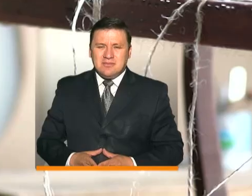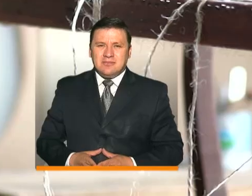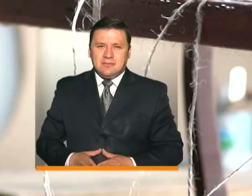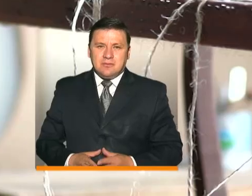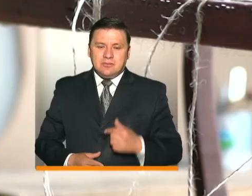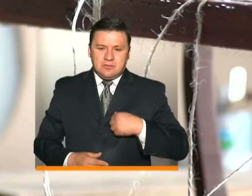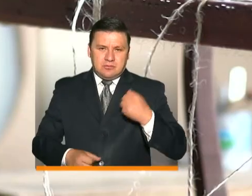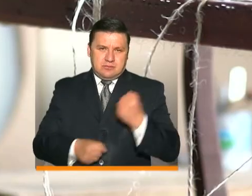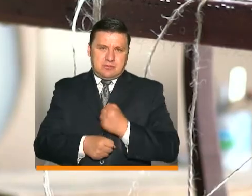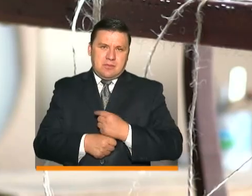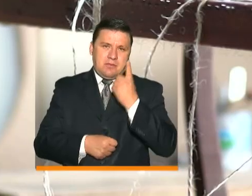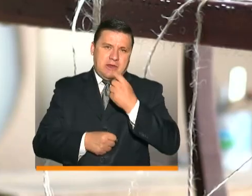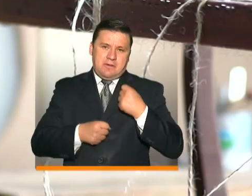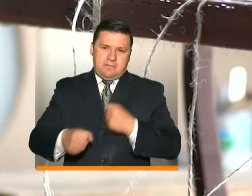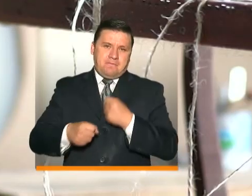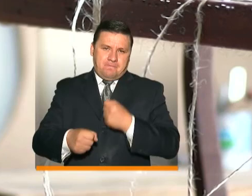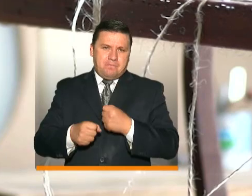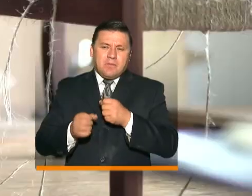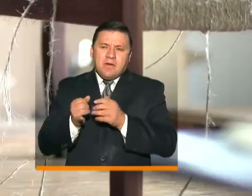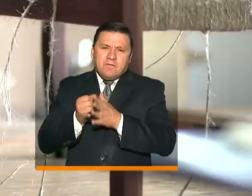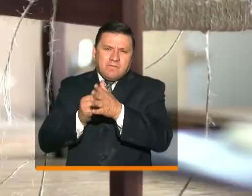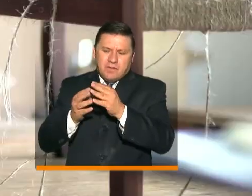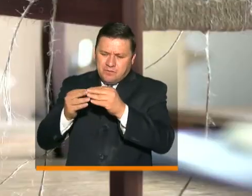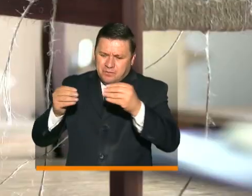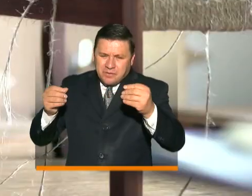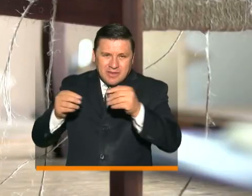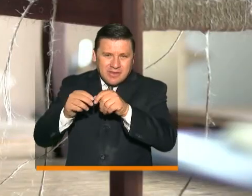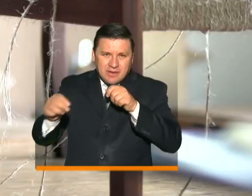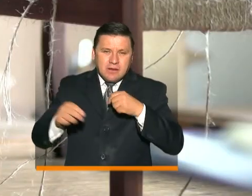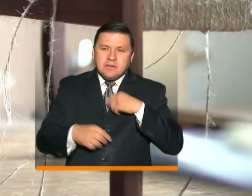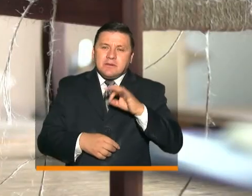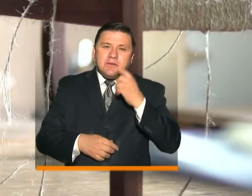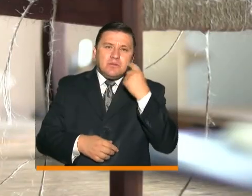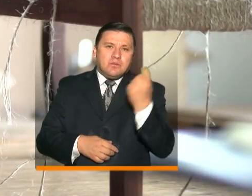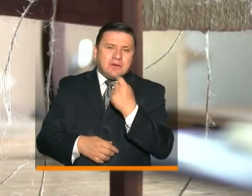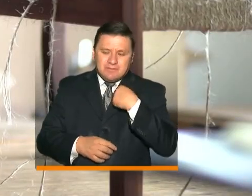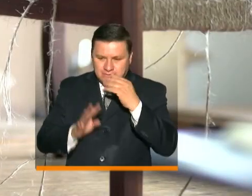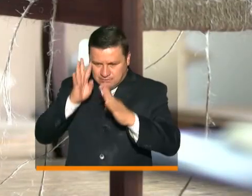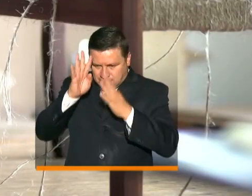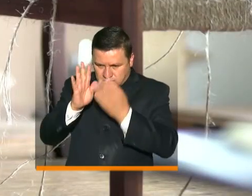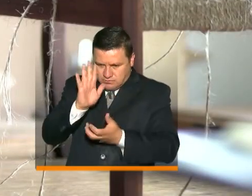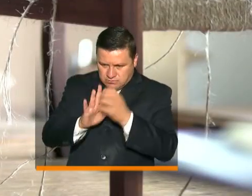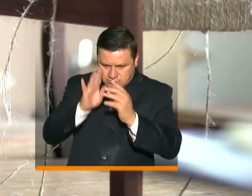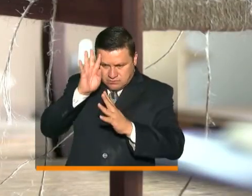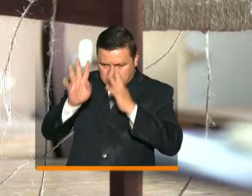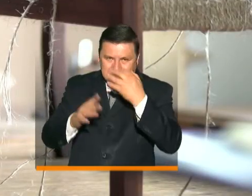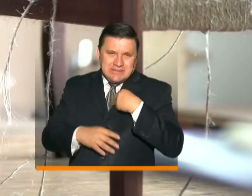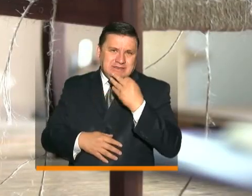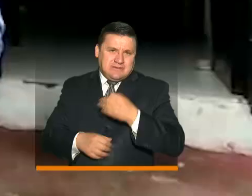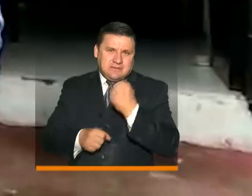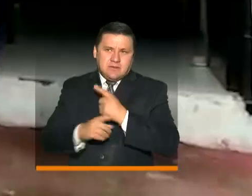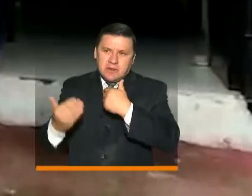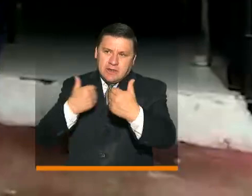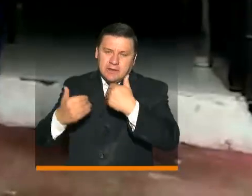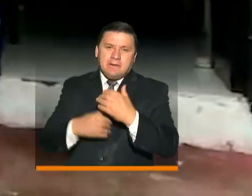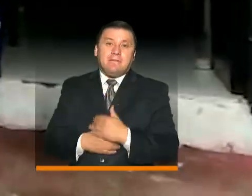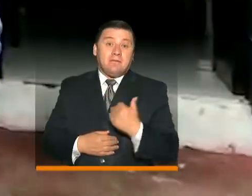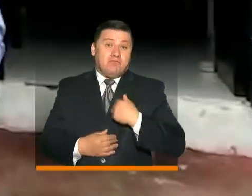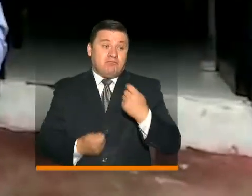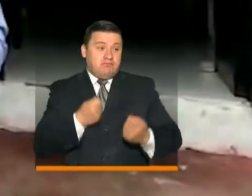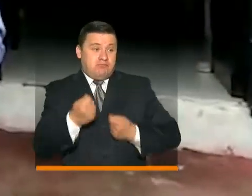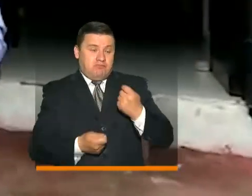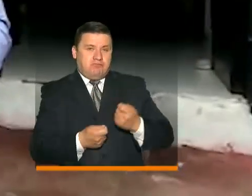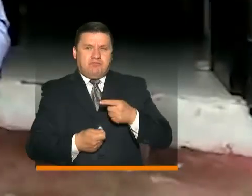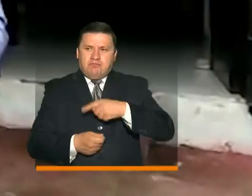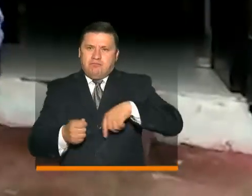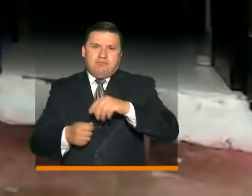Yo trabajo con madera y trabajo con fibras naturales. Siempre está uno como en la búsqueda de crear nuevos productos, de ofrecerle algo diferente al cliente. Yo tengo un negocio de